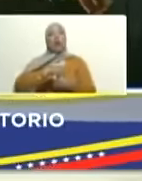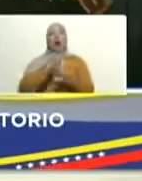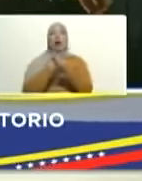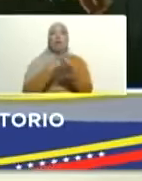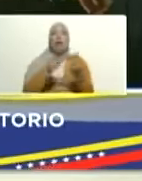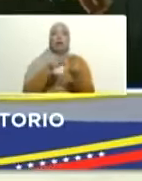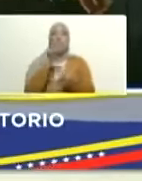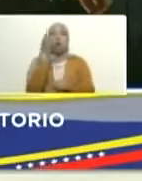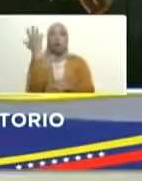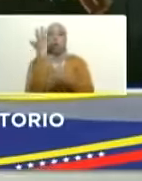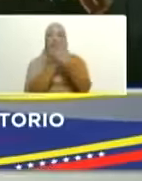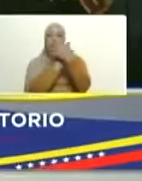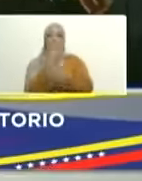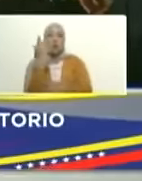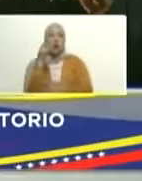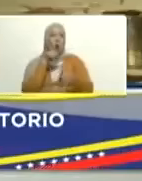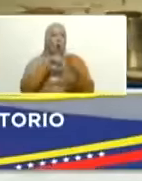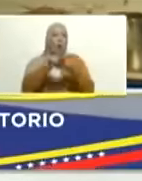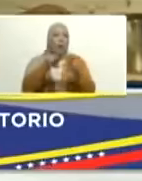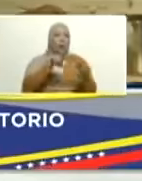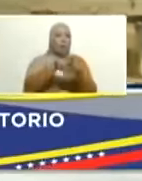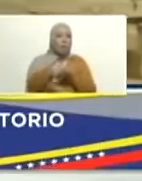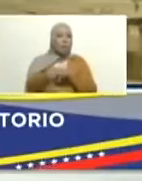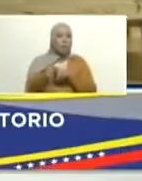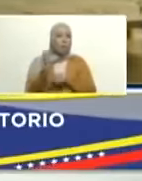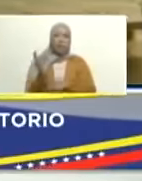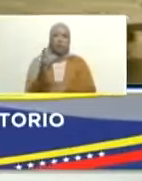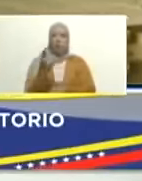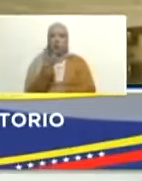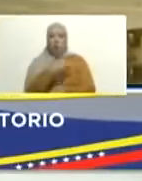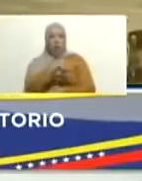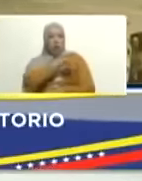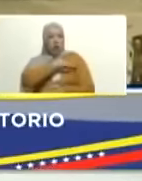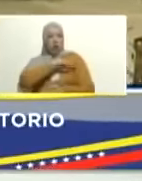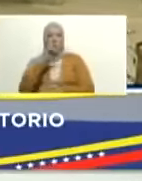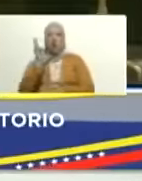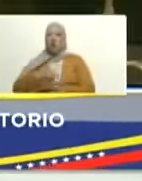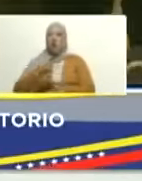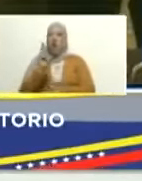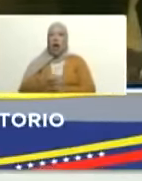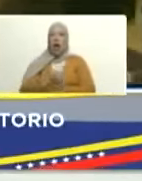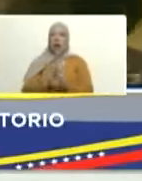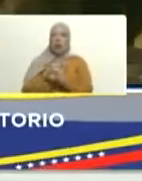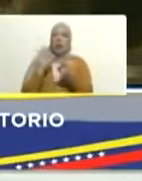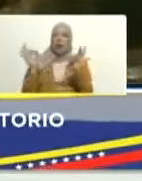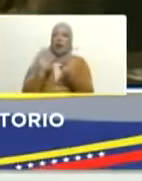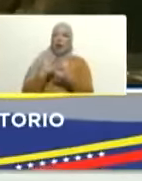el chantaje, con una pistola en la cabeza, nada. Y así fue.